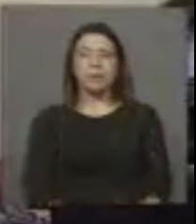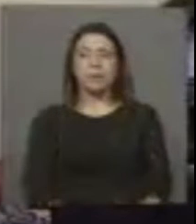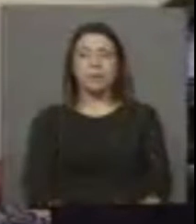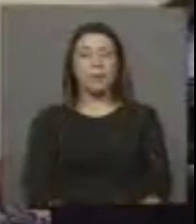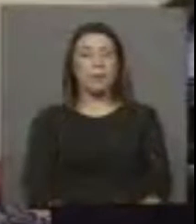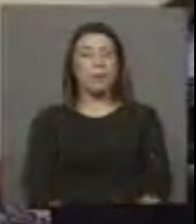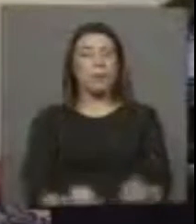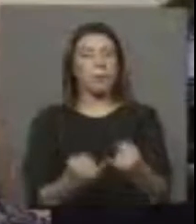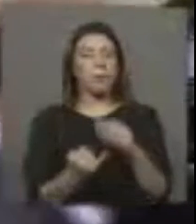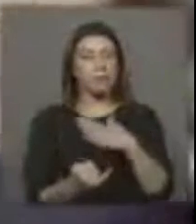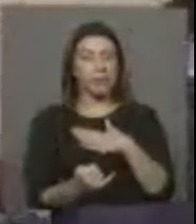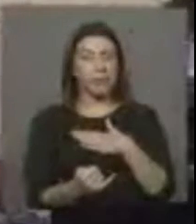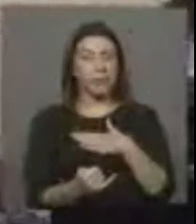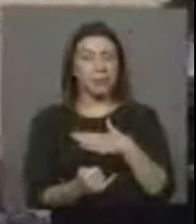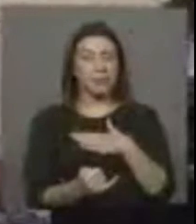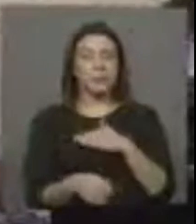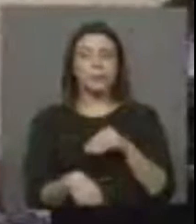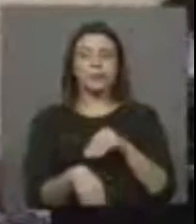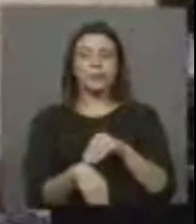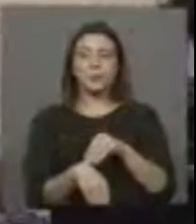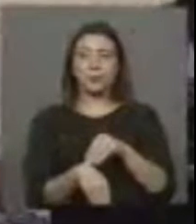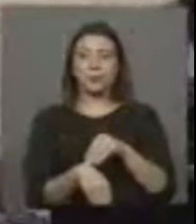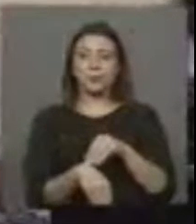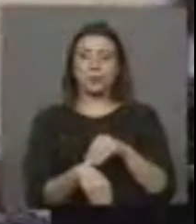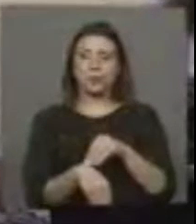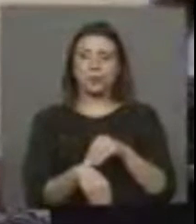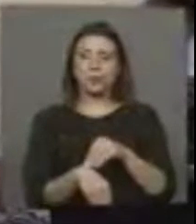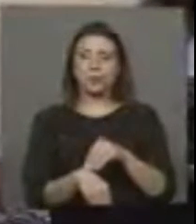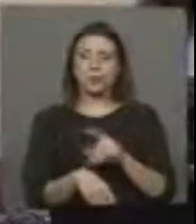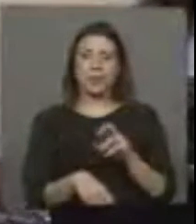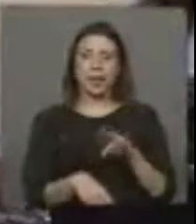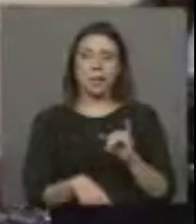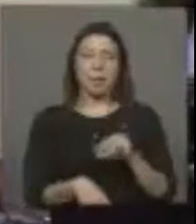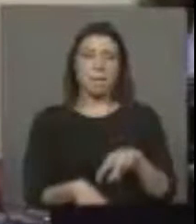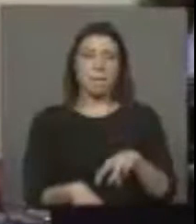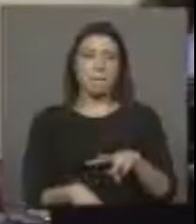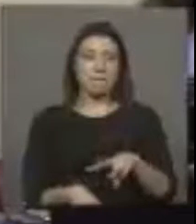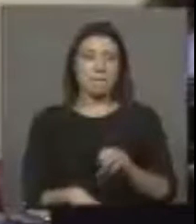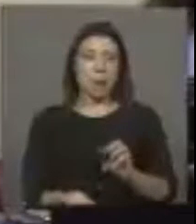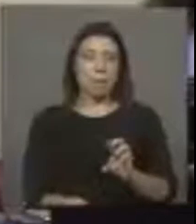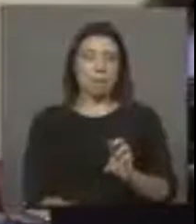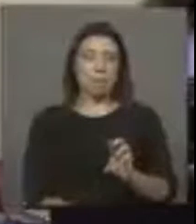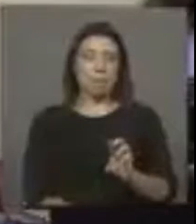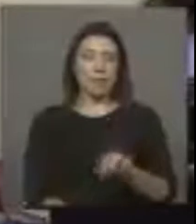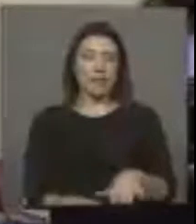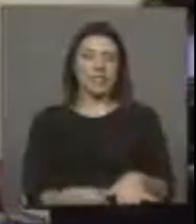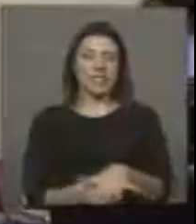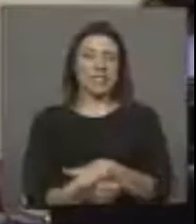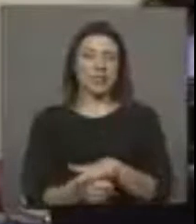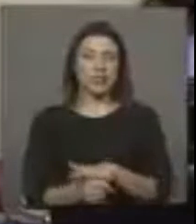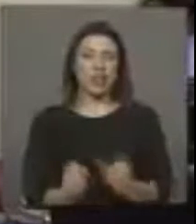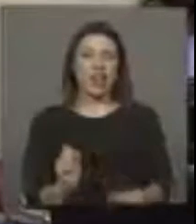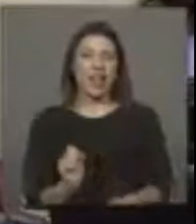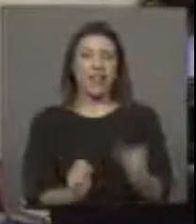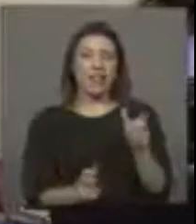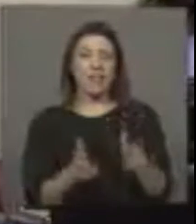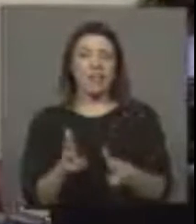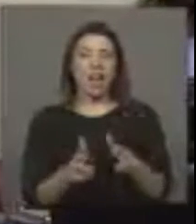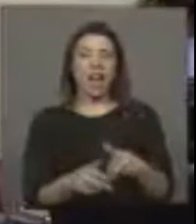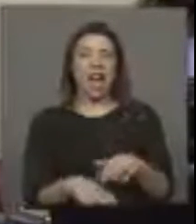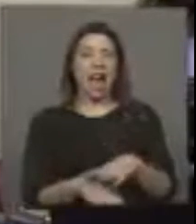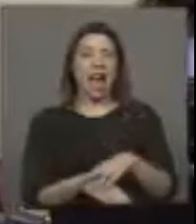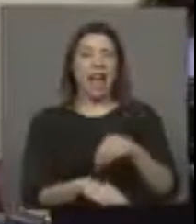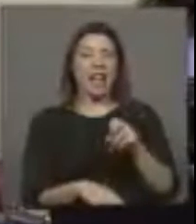Por último, presidente, me gustaría oficiar al Seremi del MOP por la situación del edificio del ferrocarril Arica-La